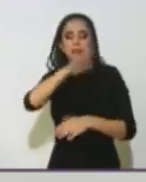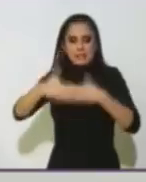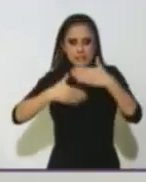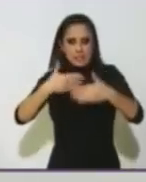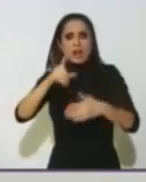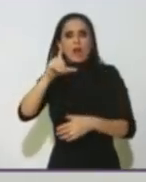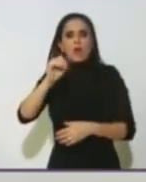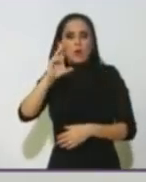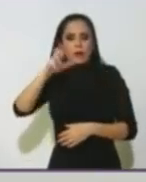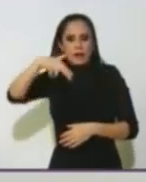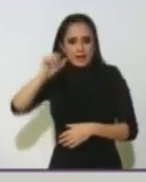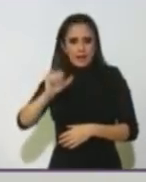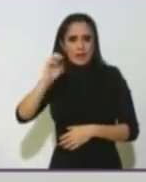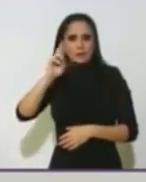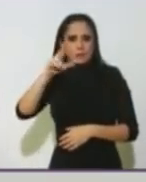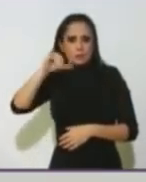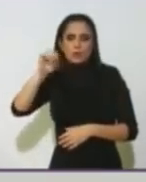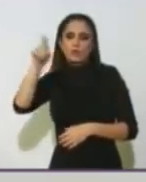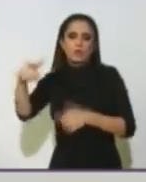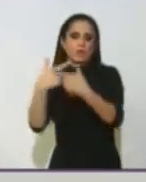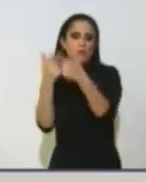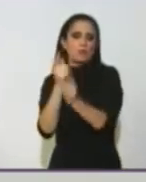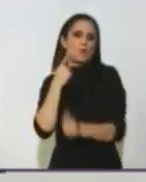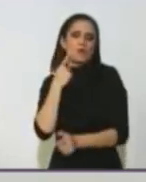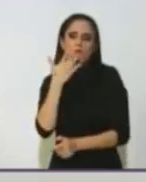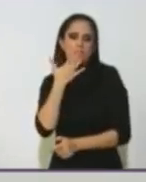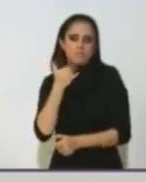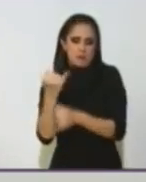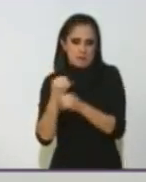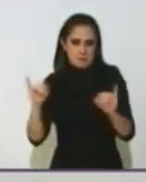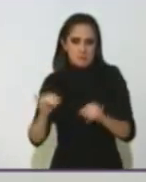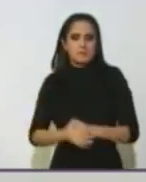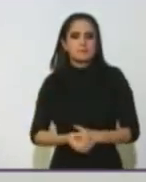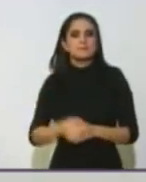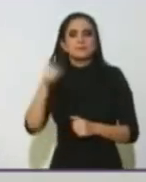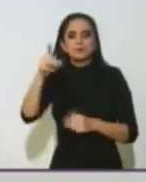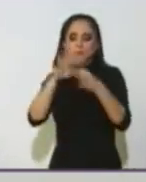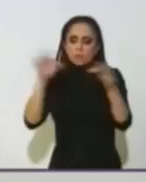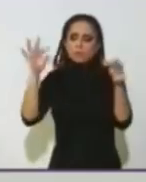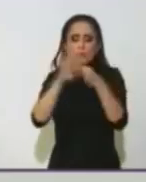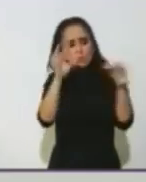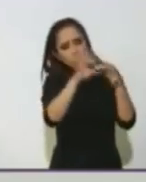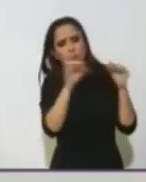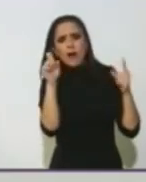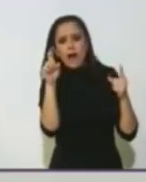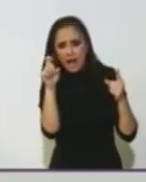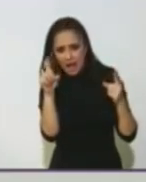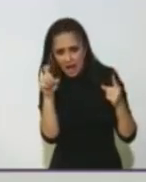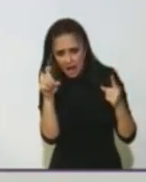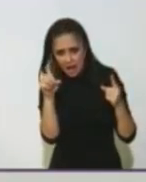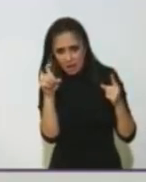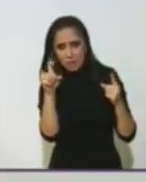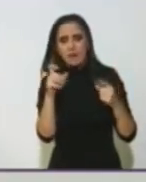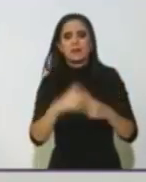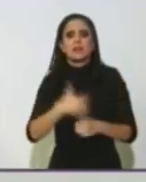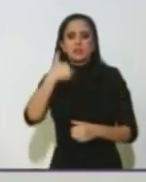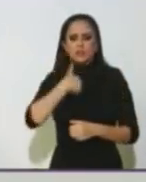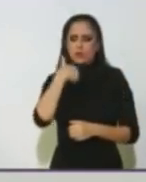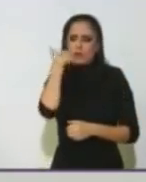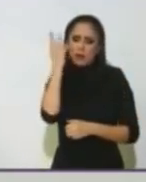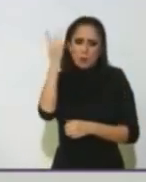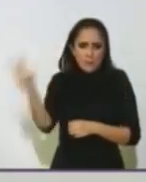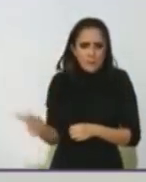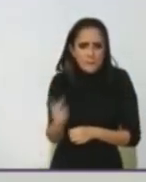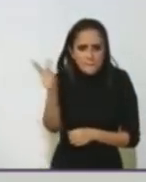lorena osornio candidata sin partido lorena todos hablan del tema del agua y este y yo te preguntaría